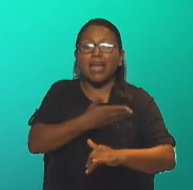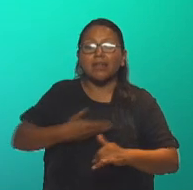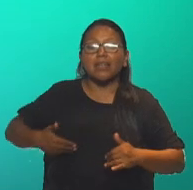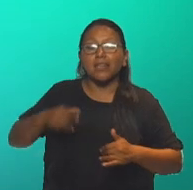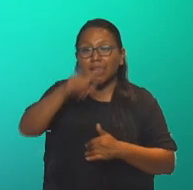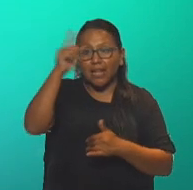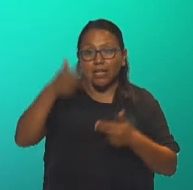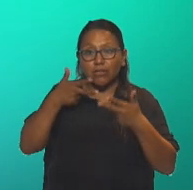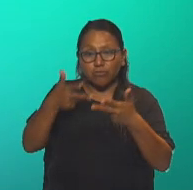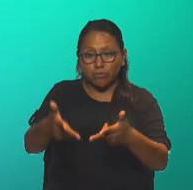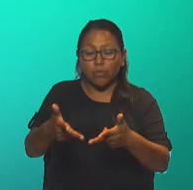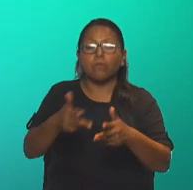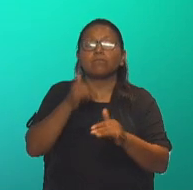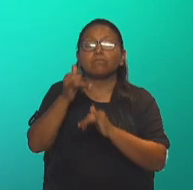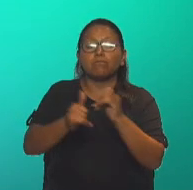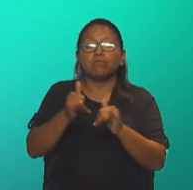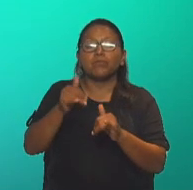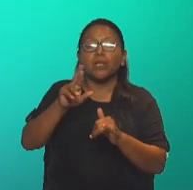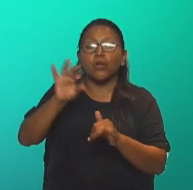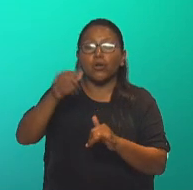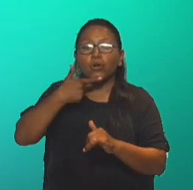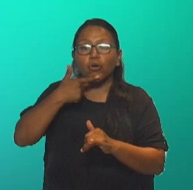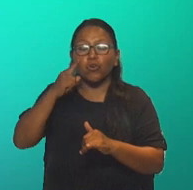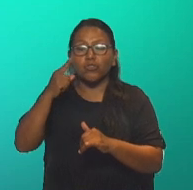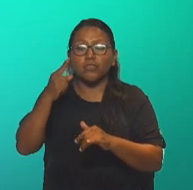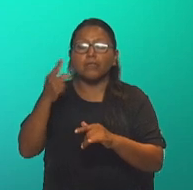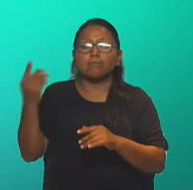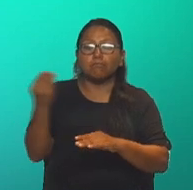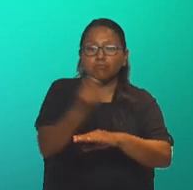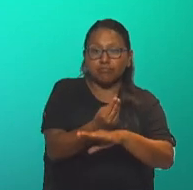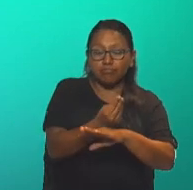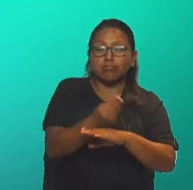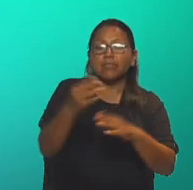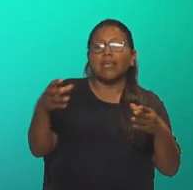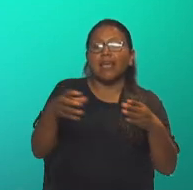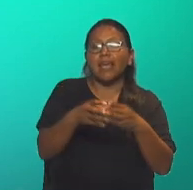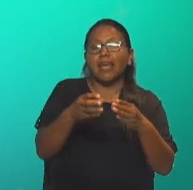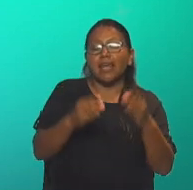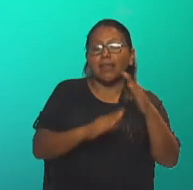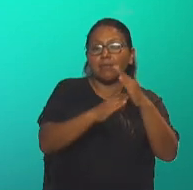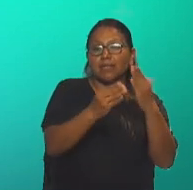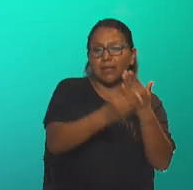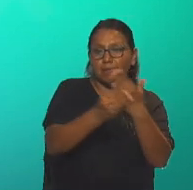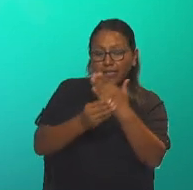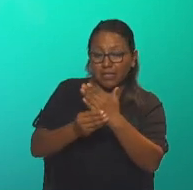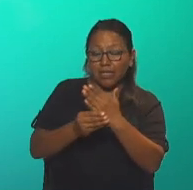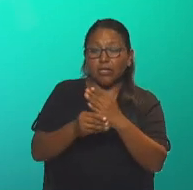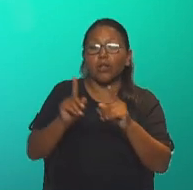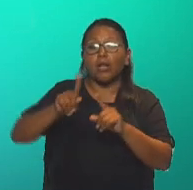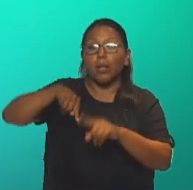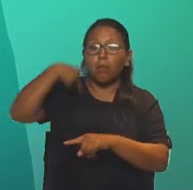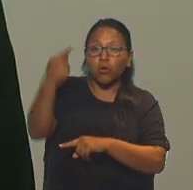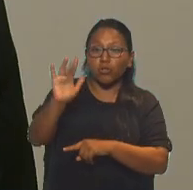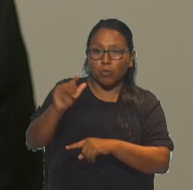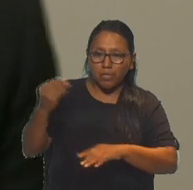de la nación informa que Agustín Rossi reemplaza a Juan Manzur en la jefatura de gabinete ASUME próximo